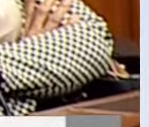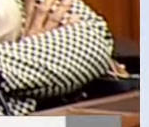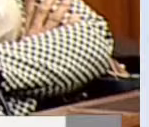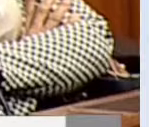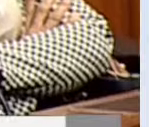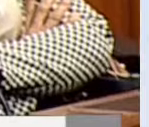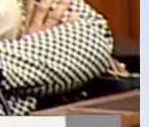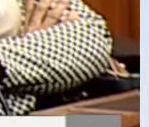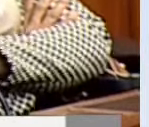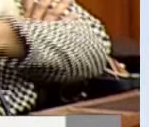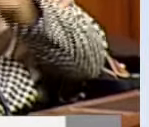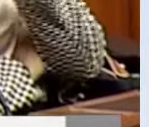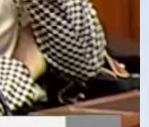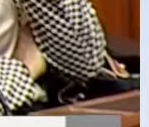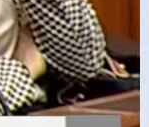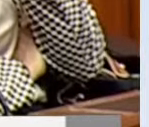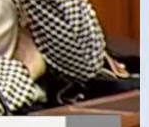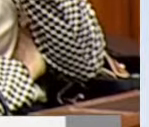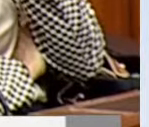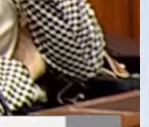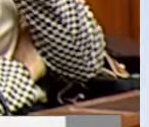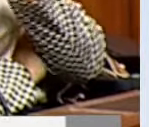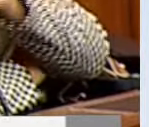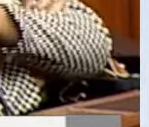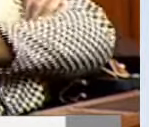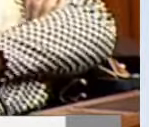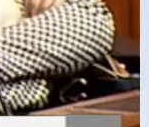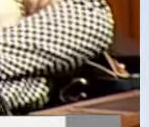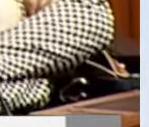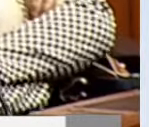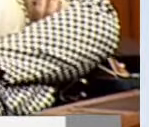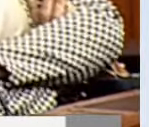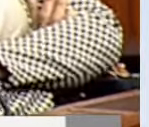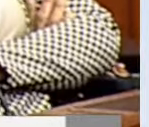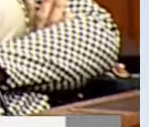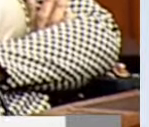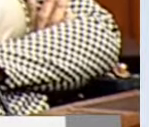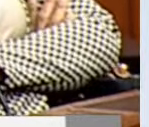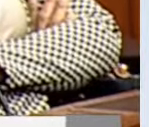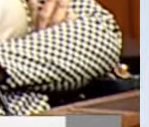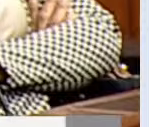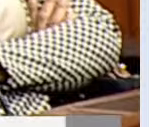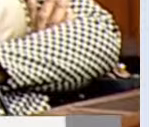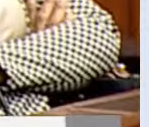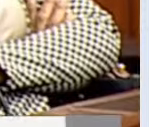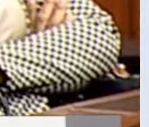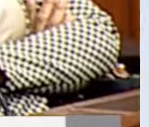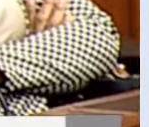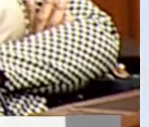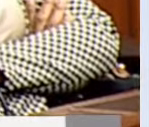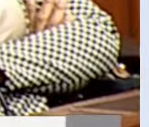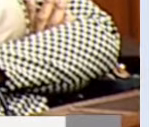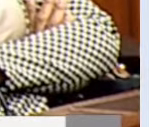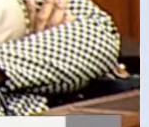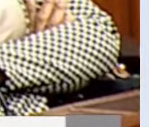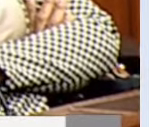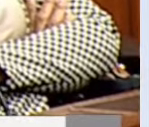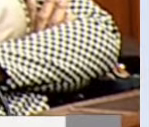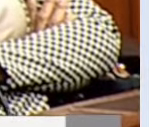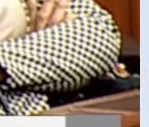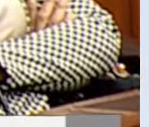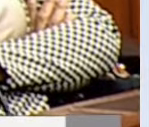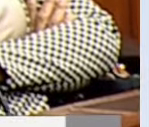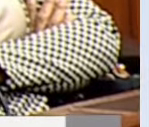honesto y en la realidad actuar de manera diferente. No encontramos esa coherencia. La migración de